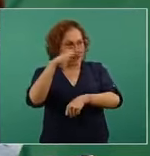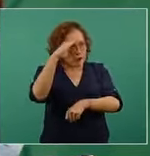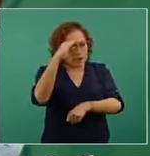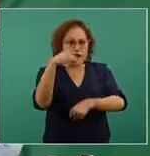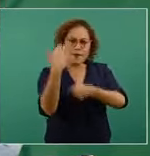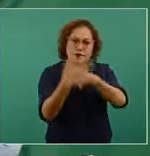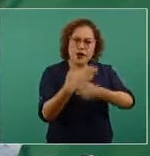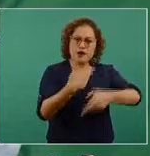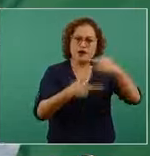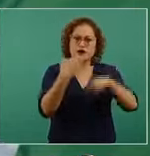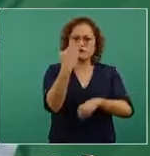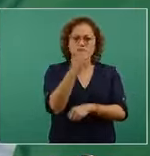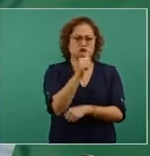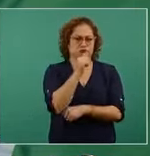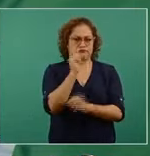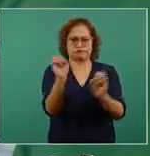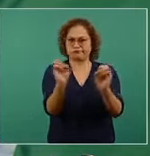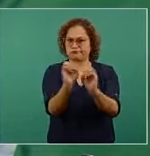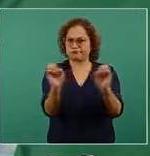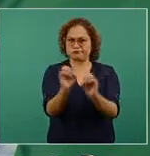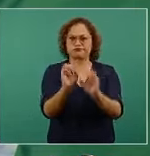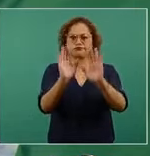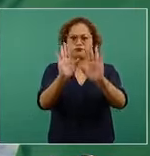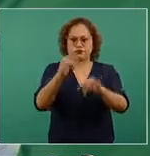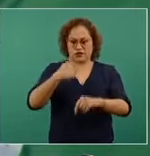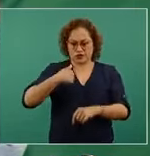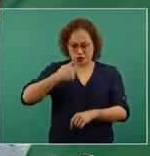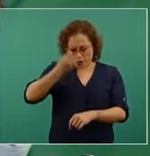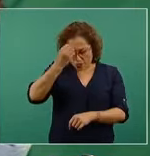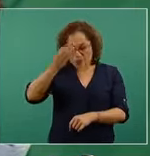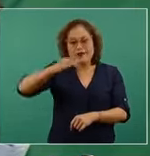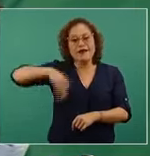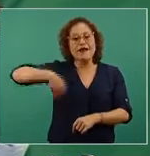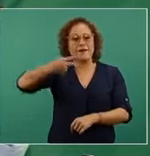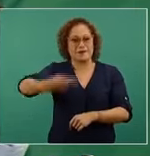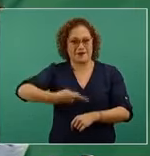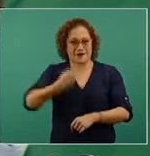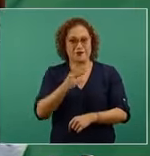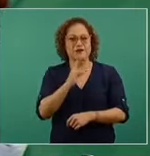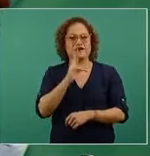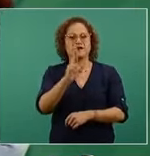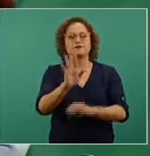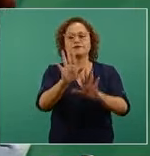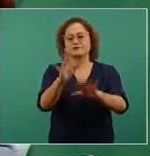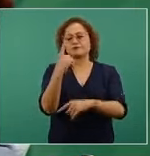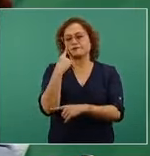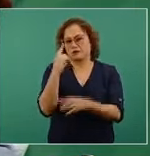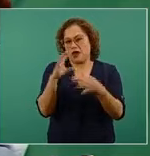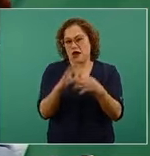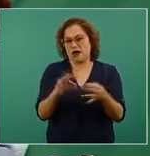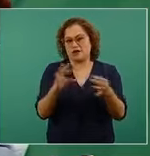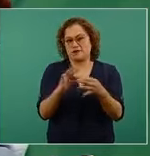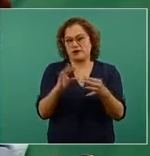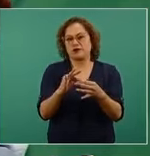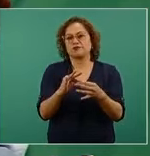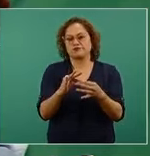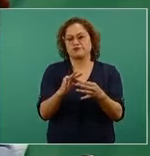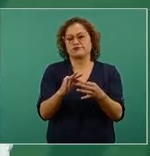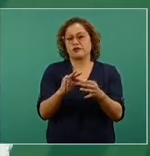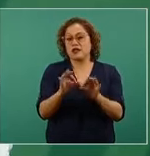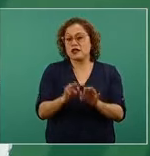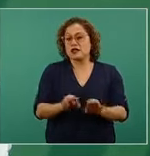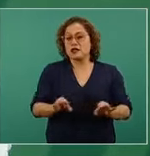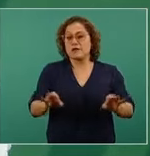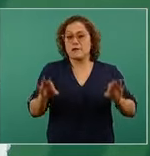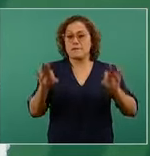y ya lo que se me pasó comentar en la pregunta previa es que es algo que es muy importante a considerar para la distribución